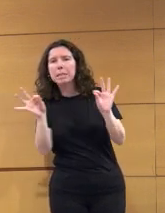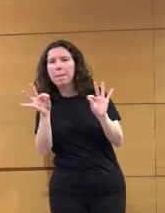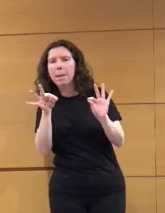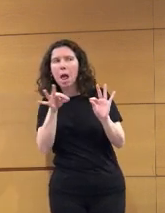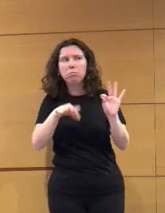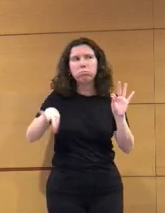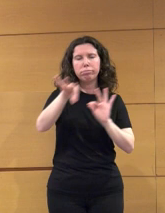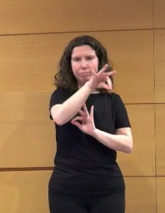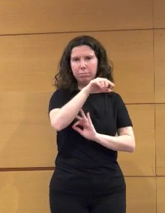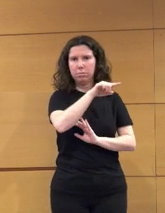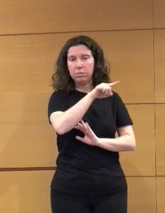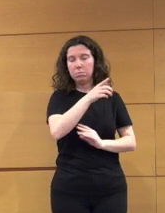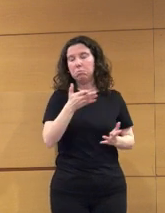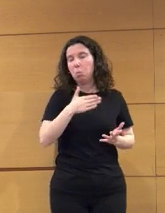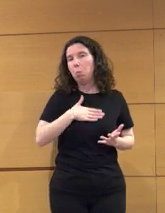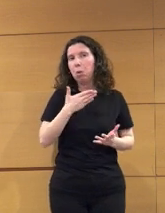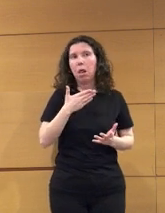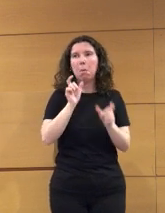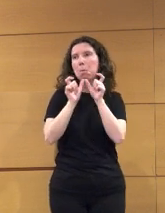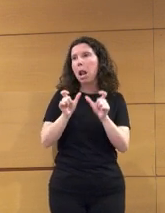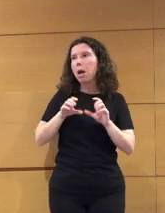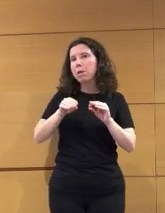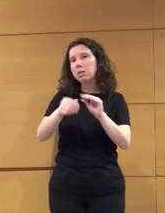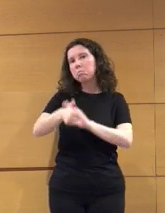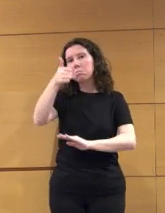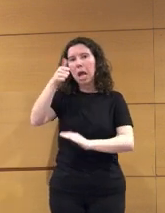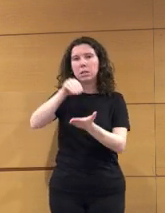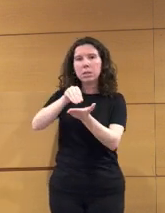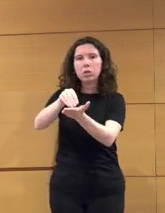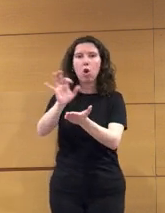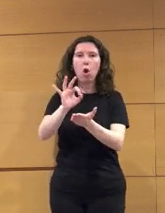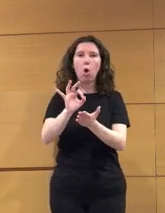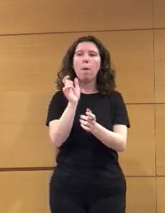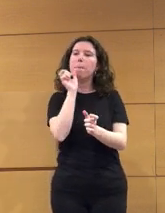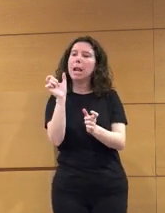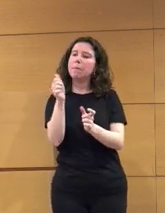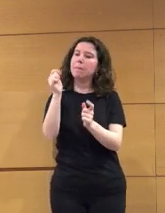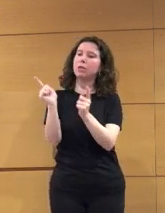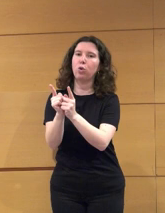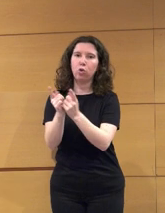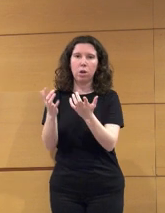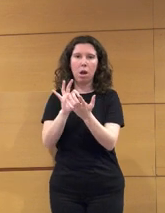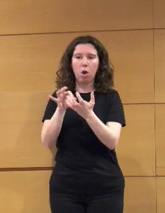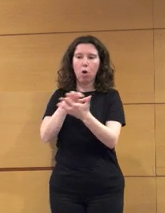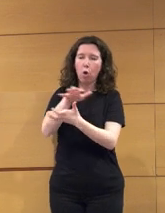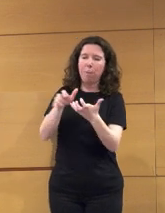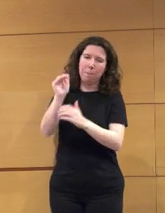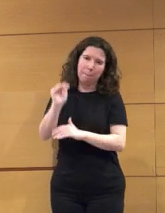sinónimos más simples de entender podrían ser palabras más frecuentes o palabras más cortas o palabras que no tengan una gran complejidad